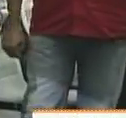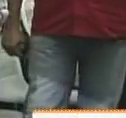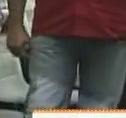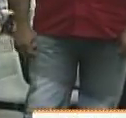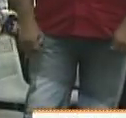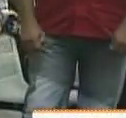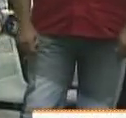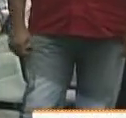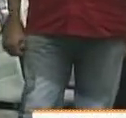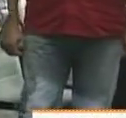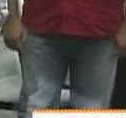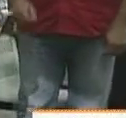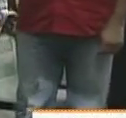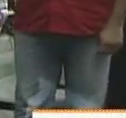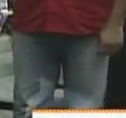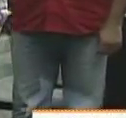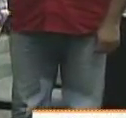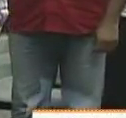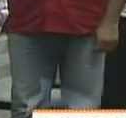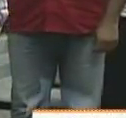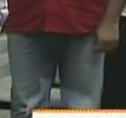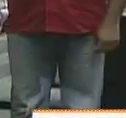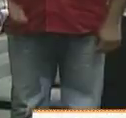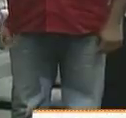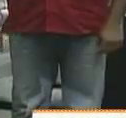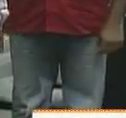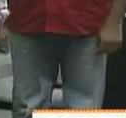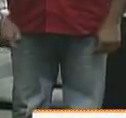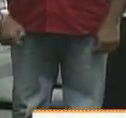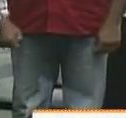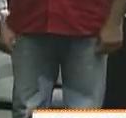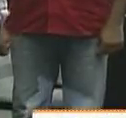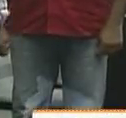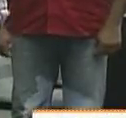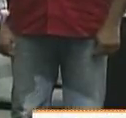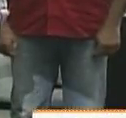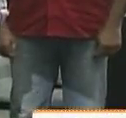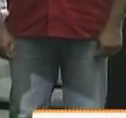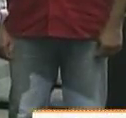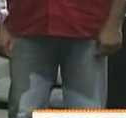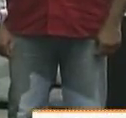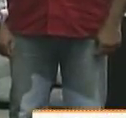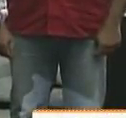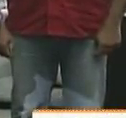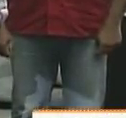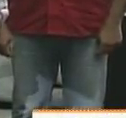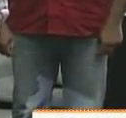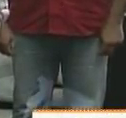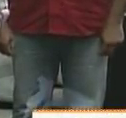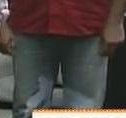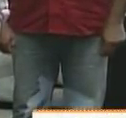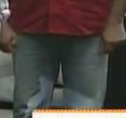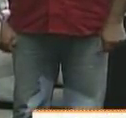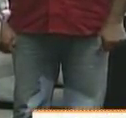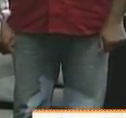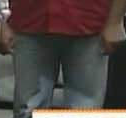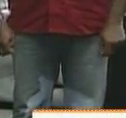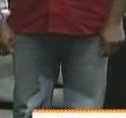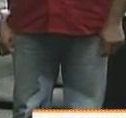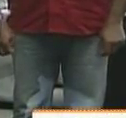movilizó. Ahora que nadie se confíe. Que nadie diga ya ganamos y listo, estamos barriendo y listo.